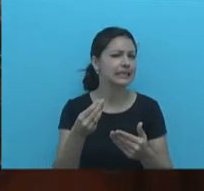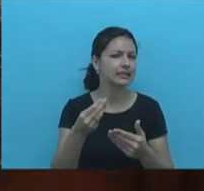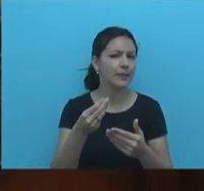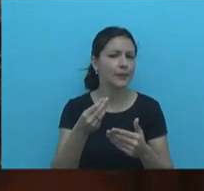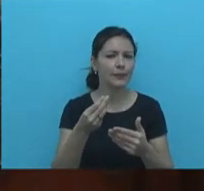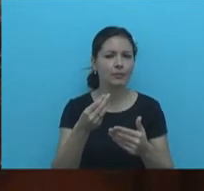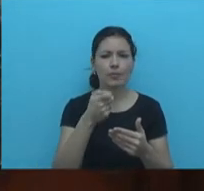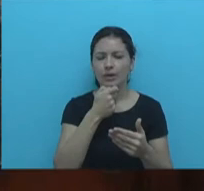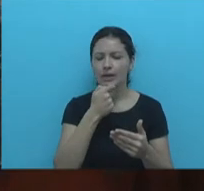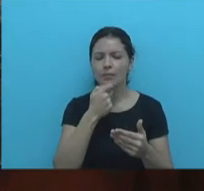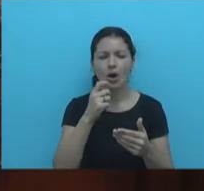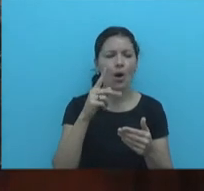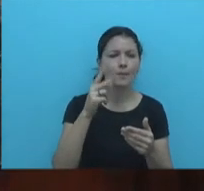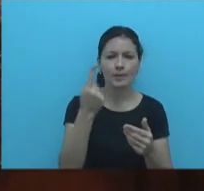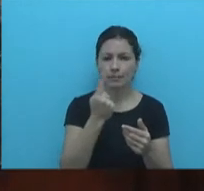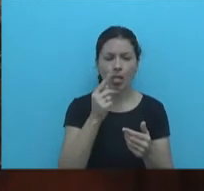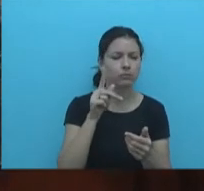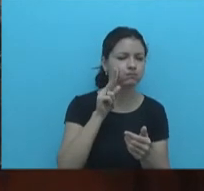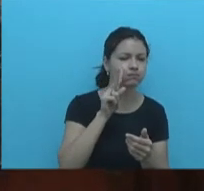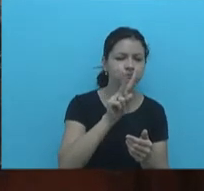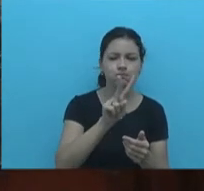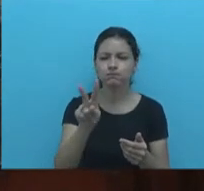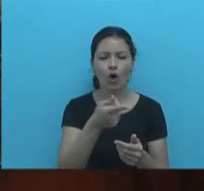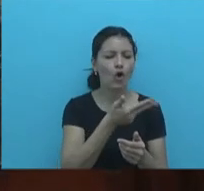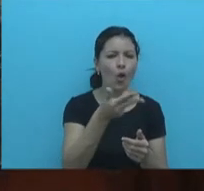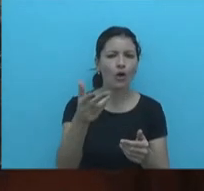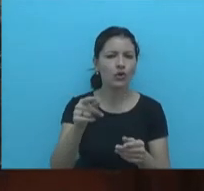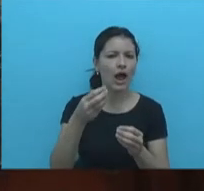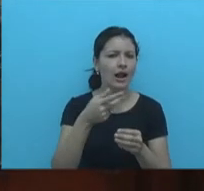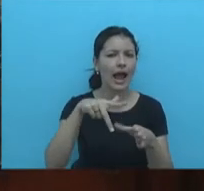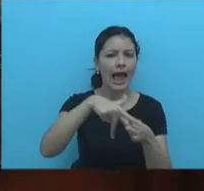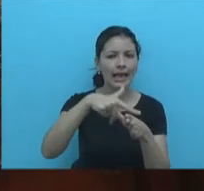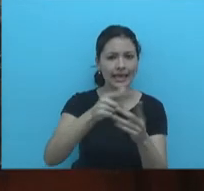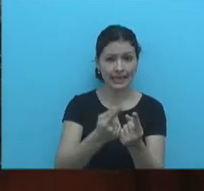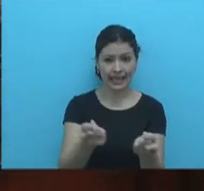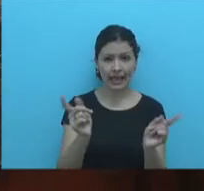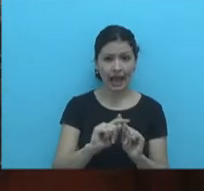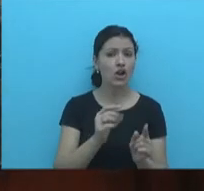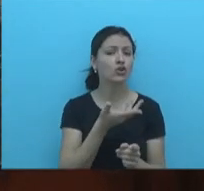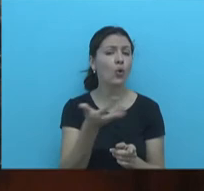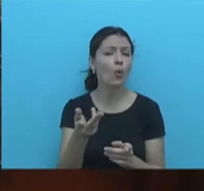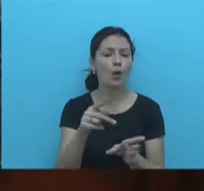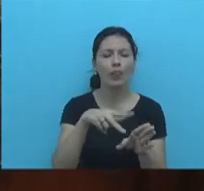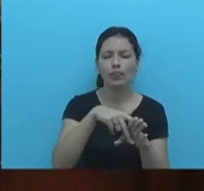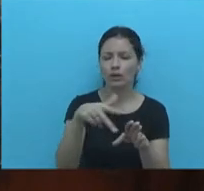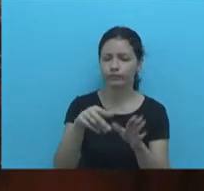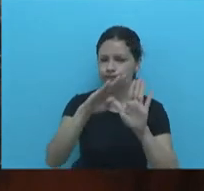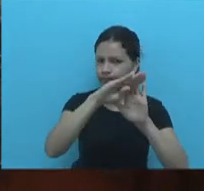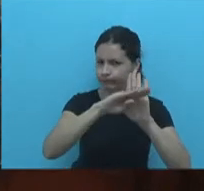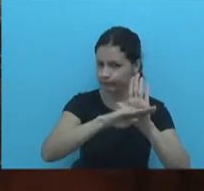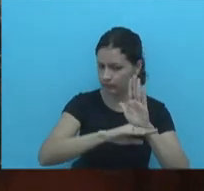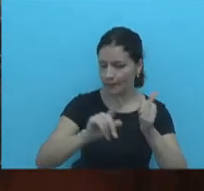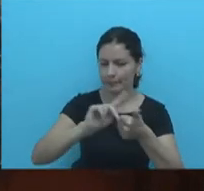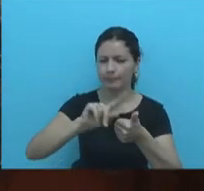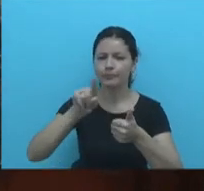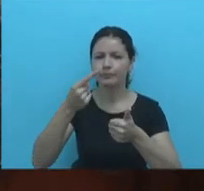1. Censar los vehículos de tracción a sangre en cada una de las jurisdicciones de la provincia de Santa Fe. 2. Censar e